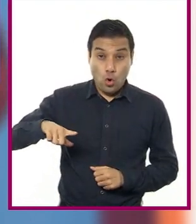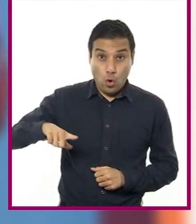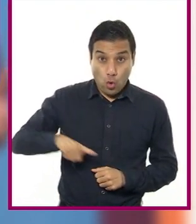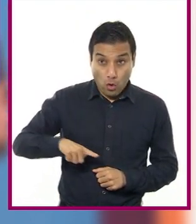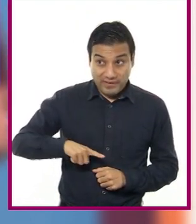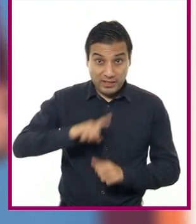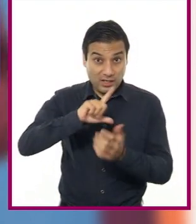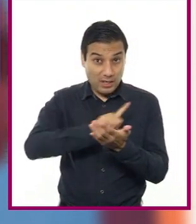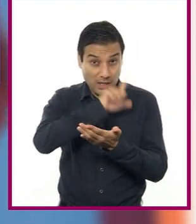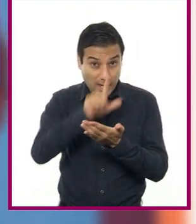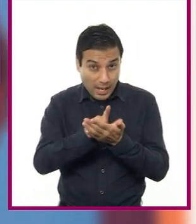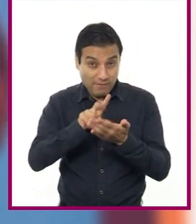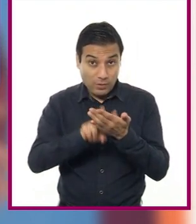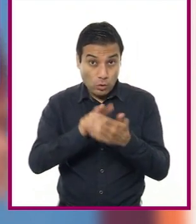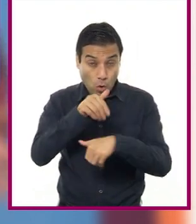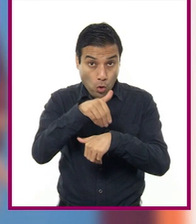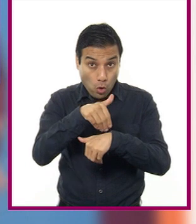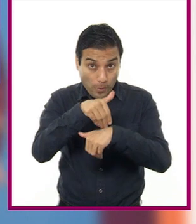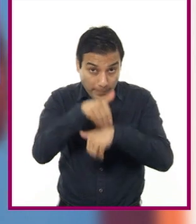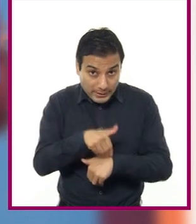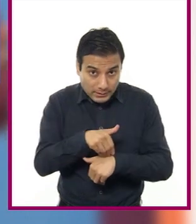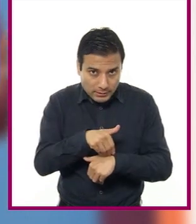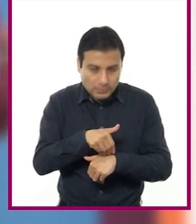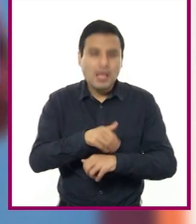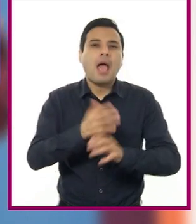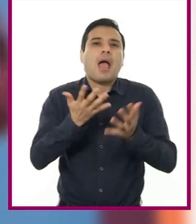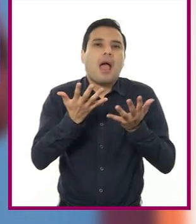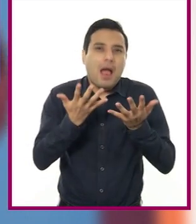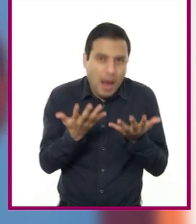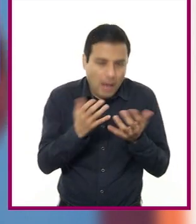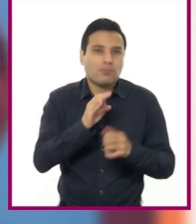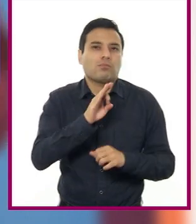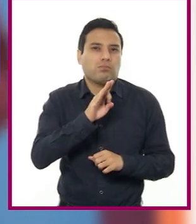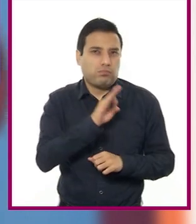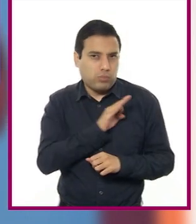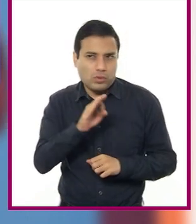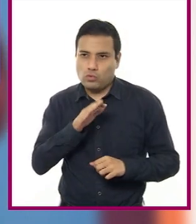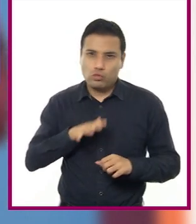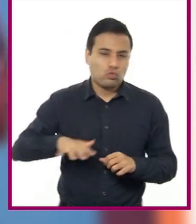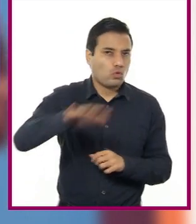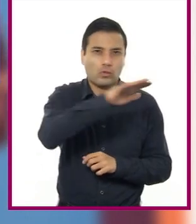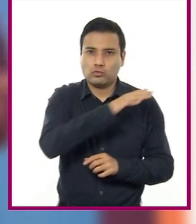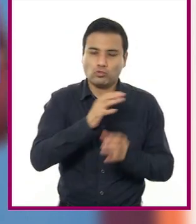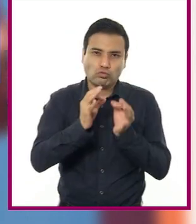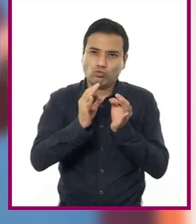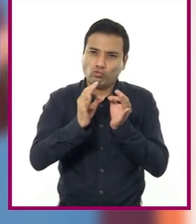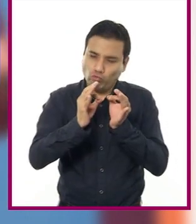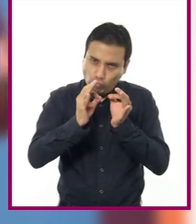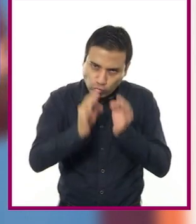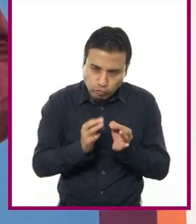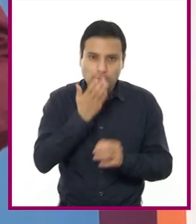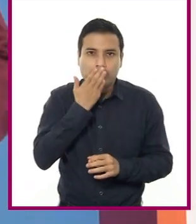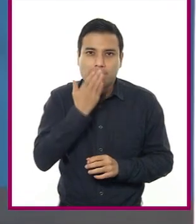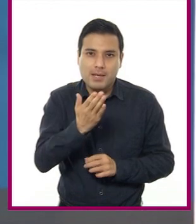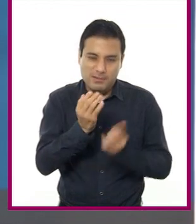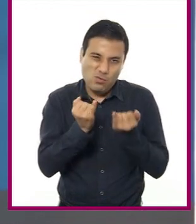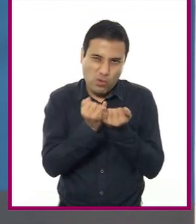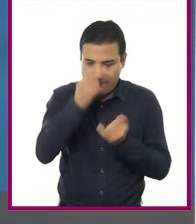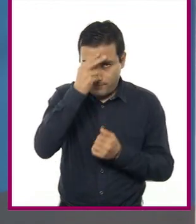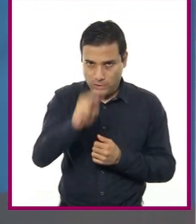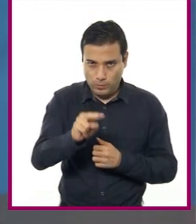a principios y valores, favorece la presencia de un Estado de Derecho en un país democrático como el nuestro.